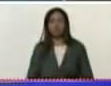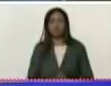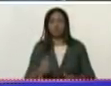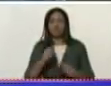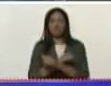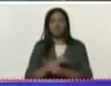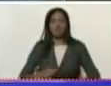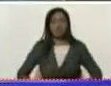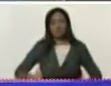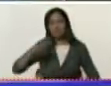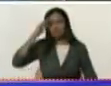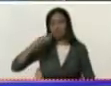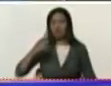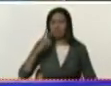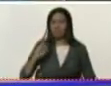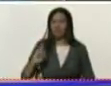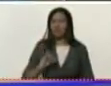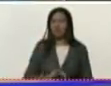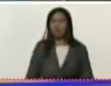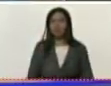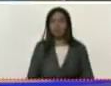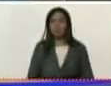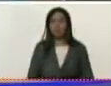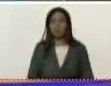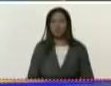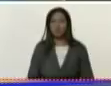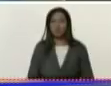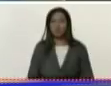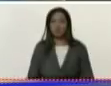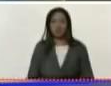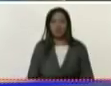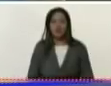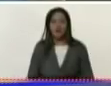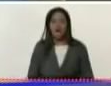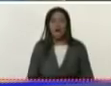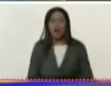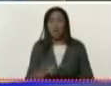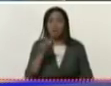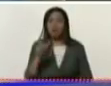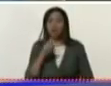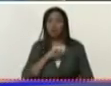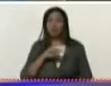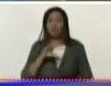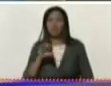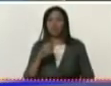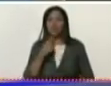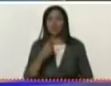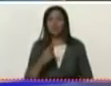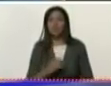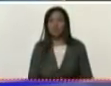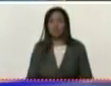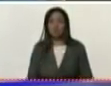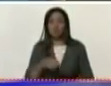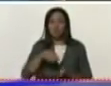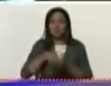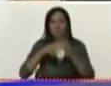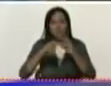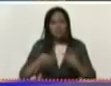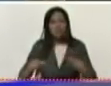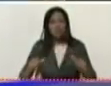Armada Nacional Bolivariana, a los soldados de nuestra patria, le digo, rodilla en